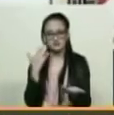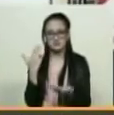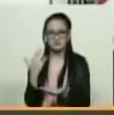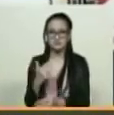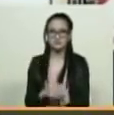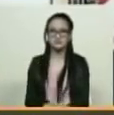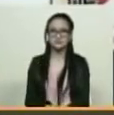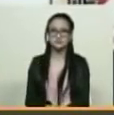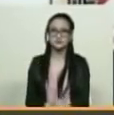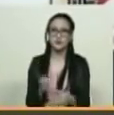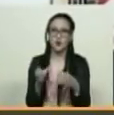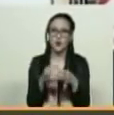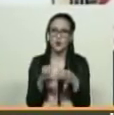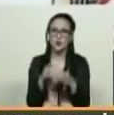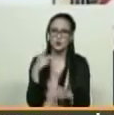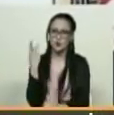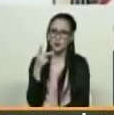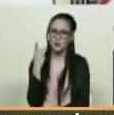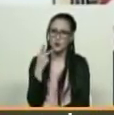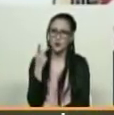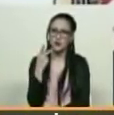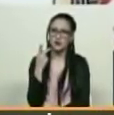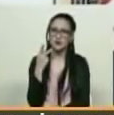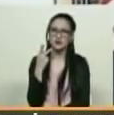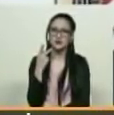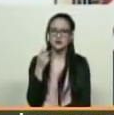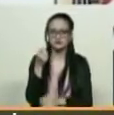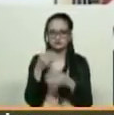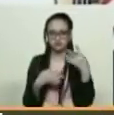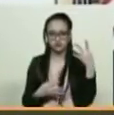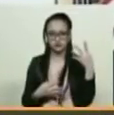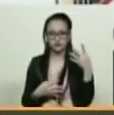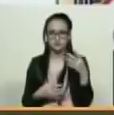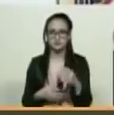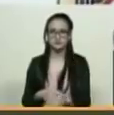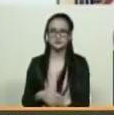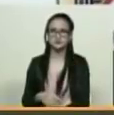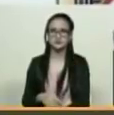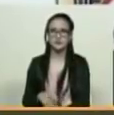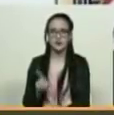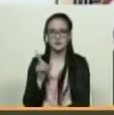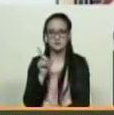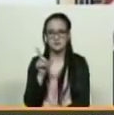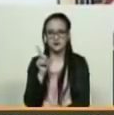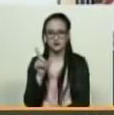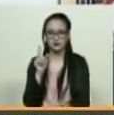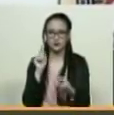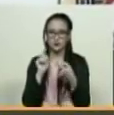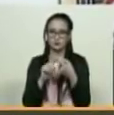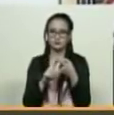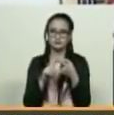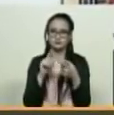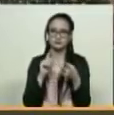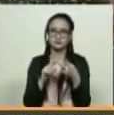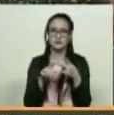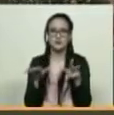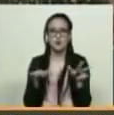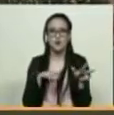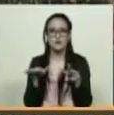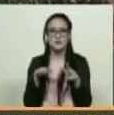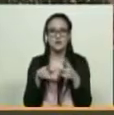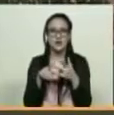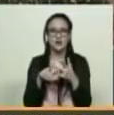Las organizaciones con fines políticas son las siguientes: Partido Socialista Unido de Venezuela,